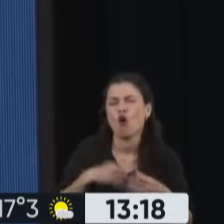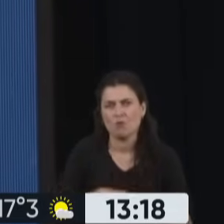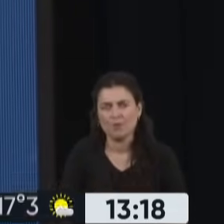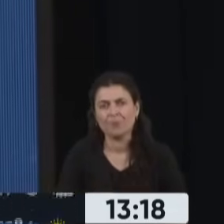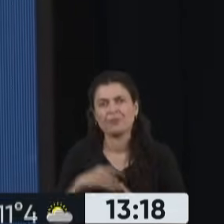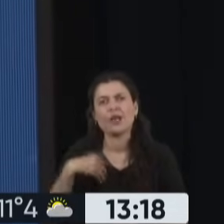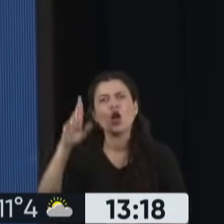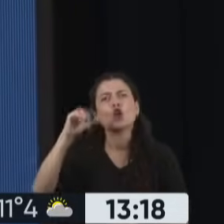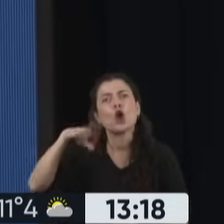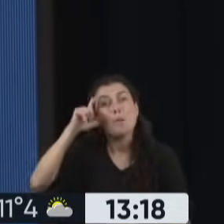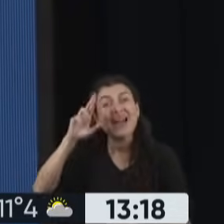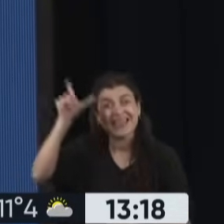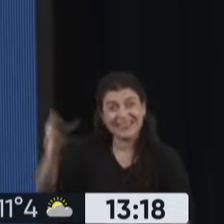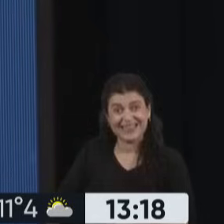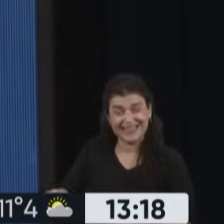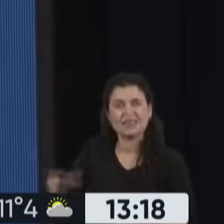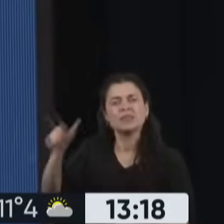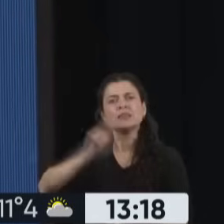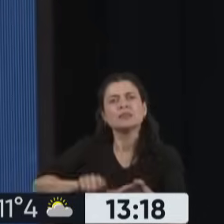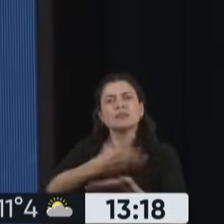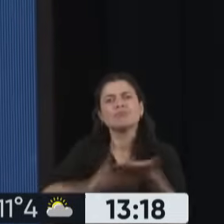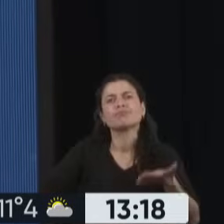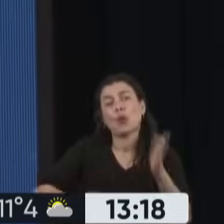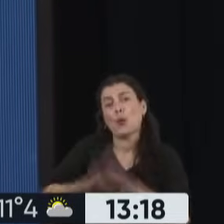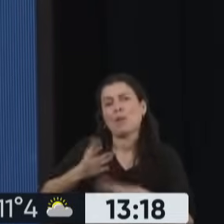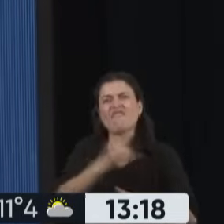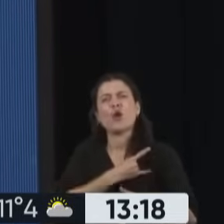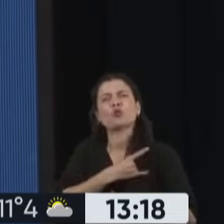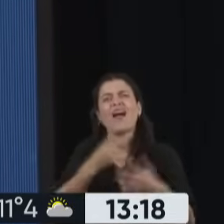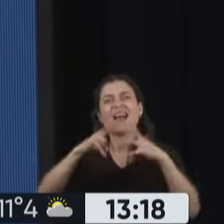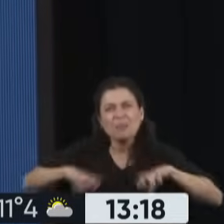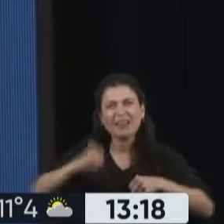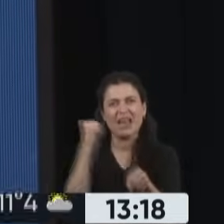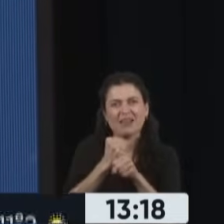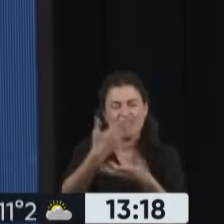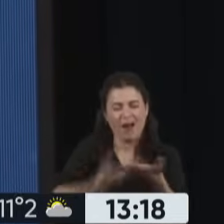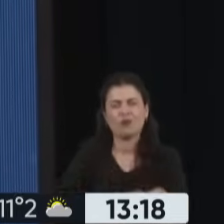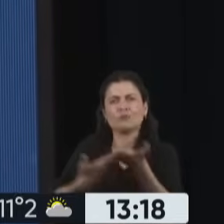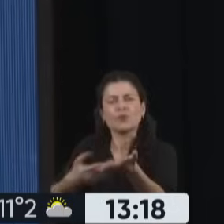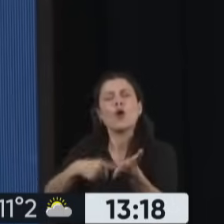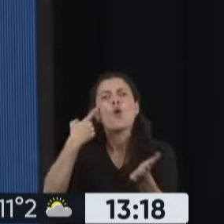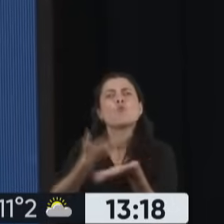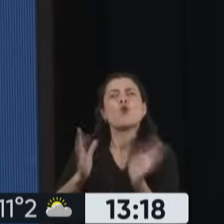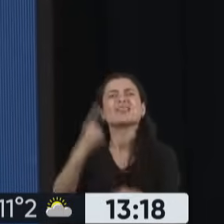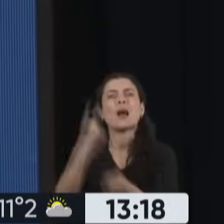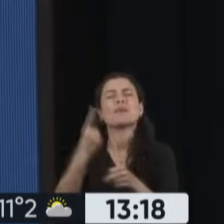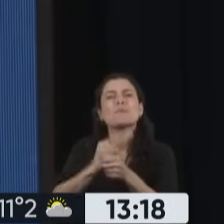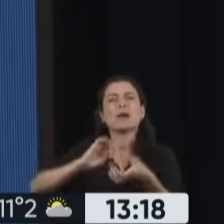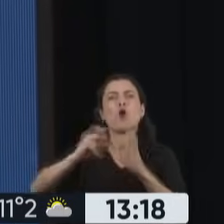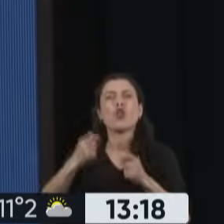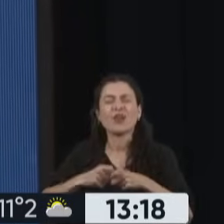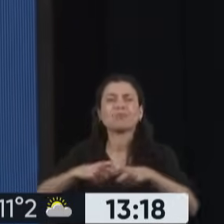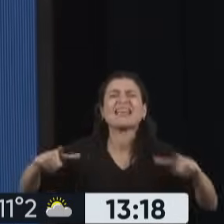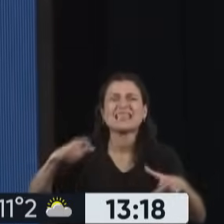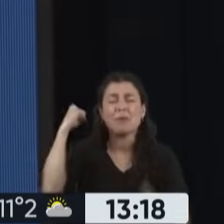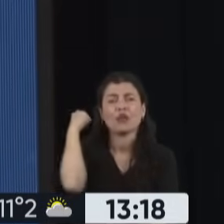cuando Paul Romer, en su tesis doctoral, desarrolla el primer modelo de crecimiento endógeno basado en